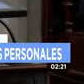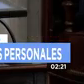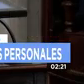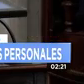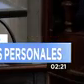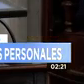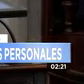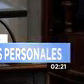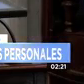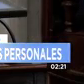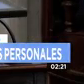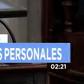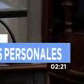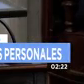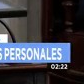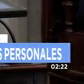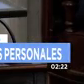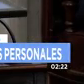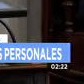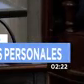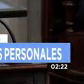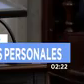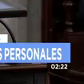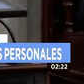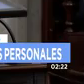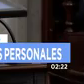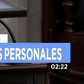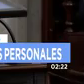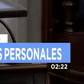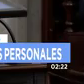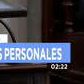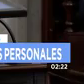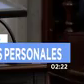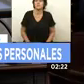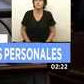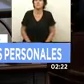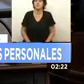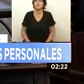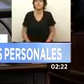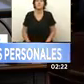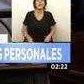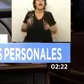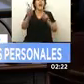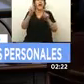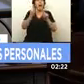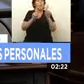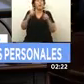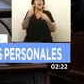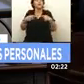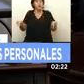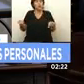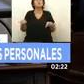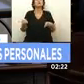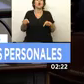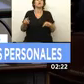el gobierno debe corregirlos de lo contrario indudablemente algunas visiones que se han expresado en este recinto pueden acercarse a la realidad las